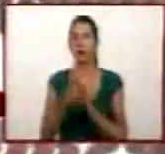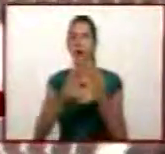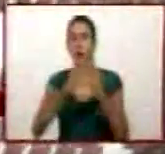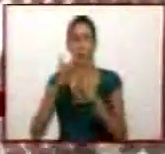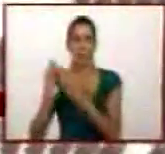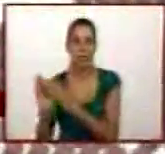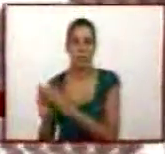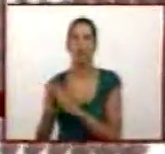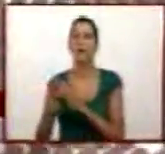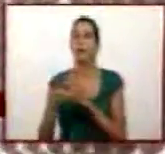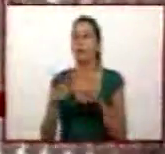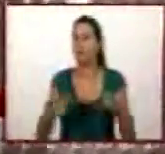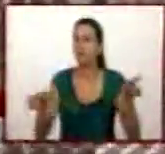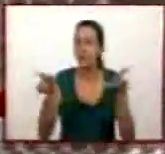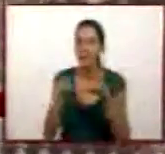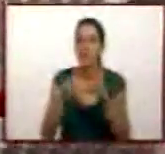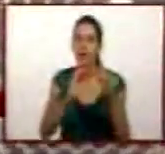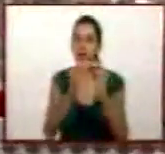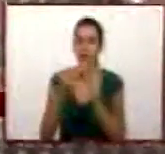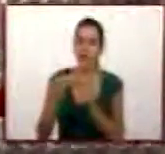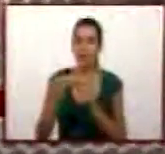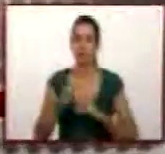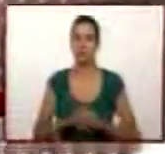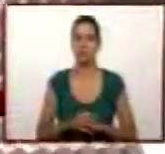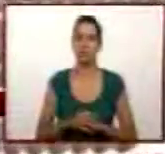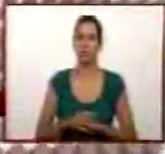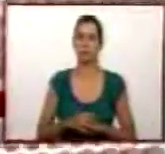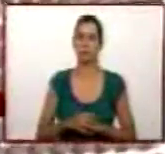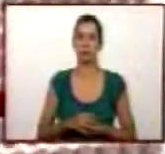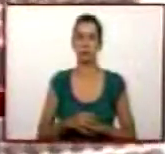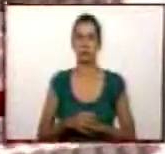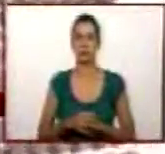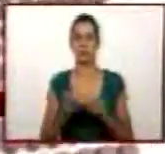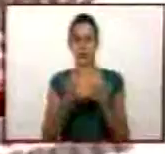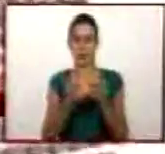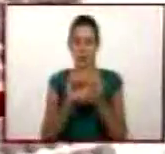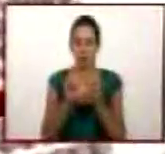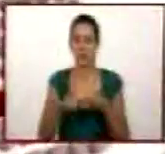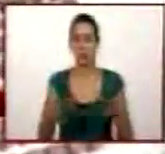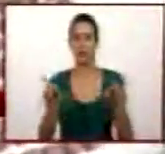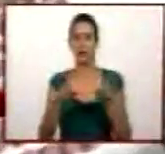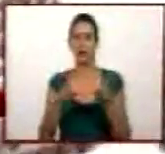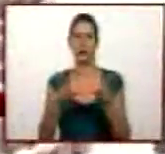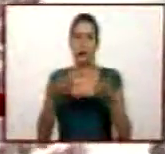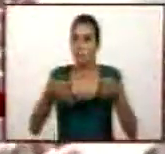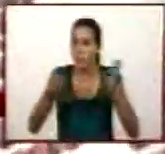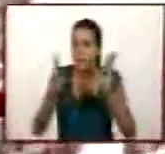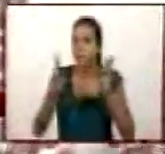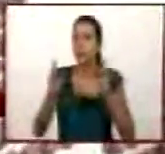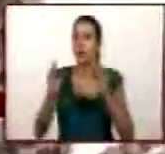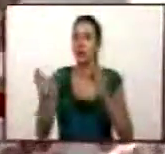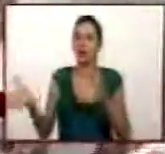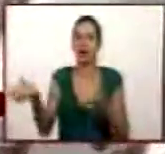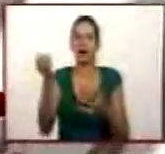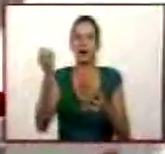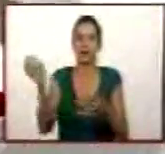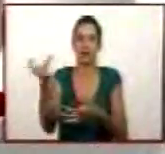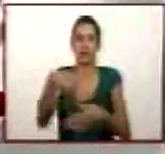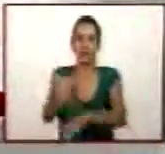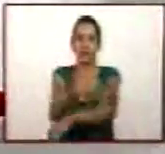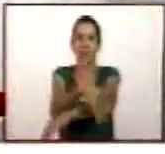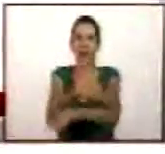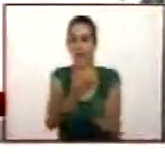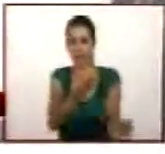comunidades: la vialidad local, la reparación de infraestructura, la recolección de basura, tareas